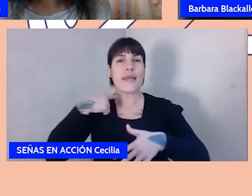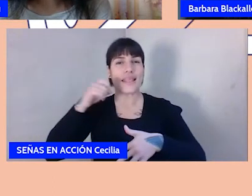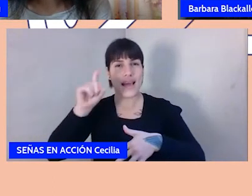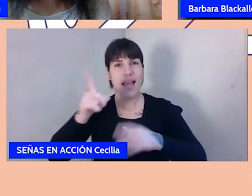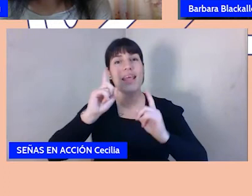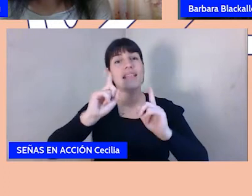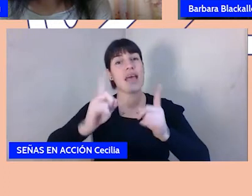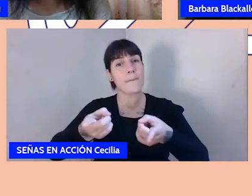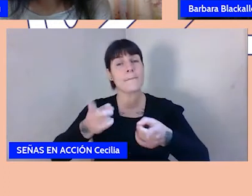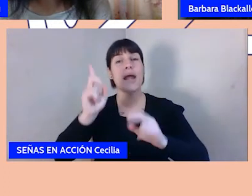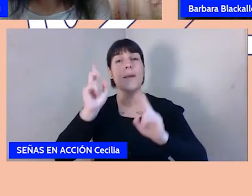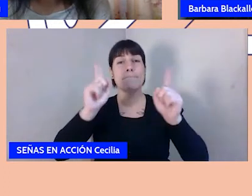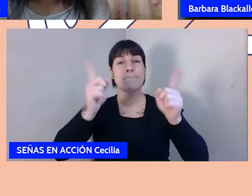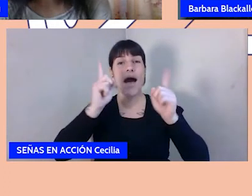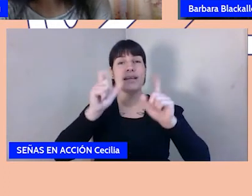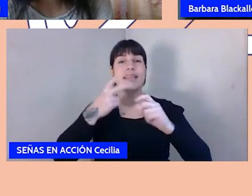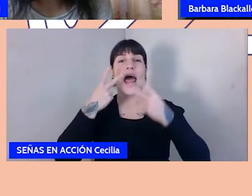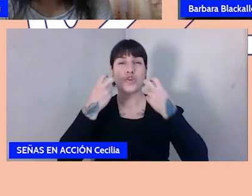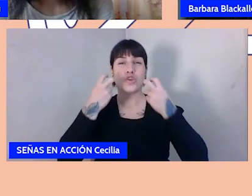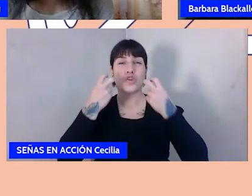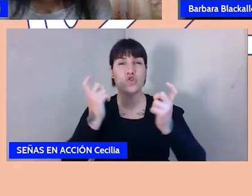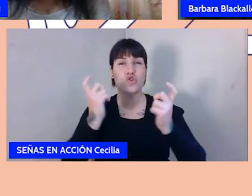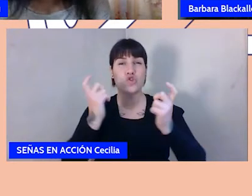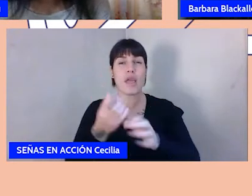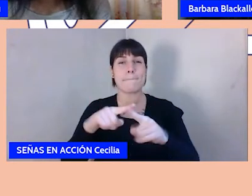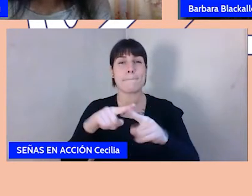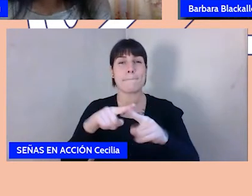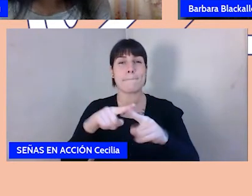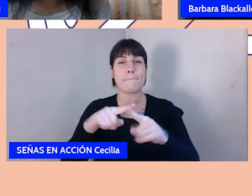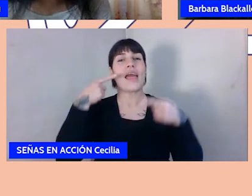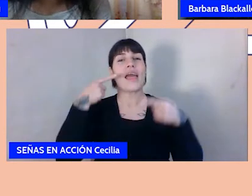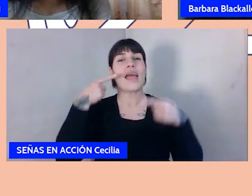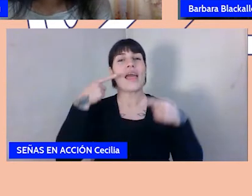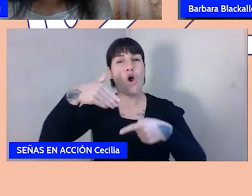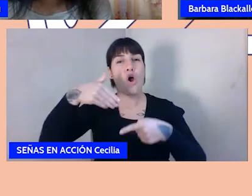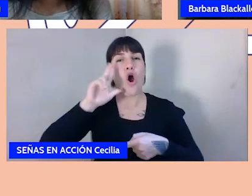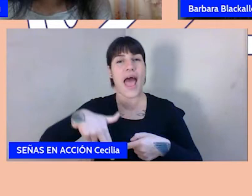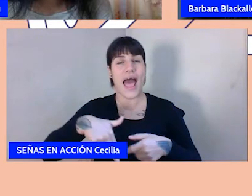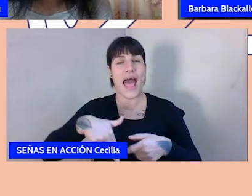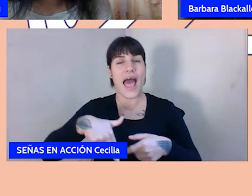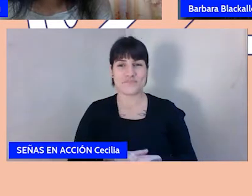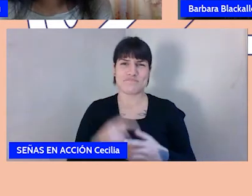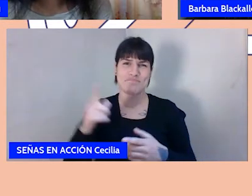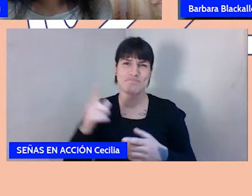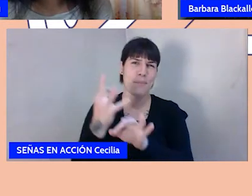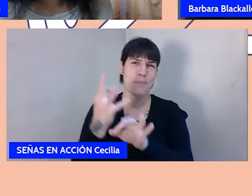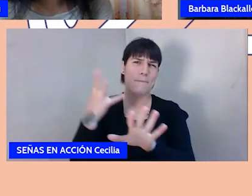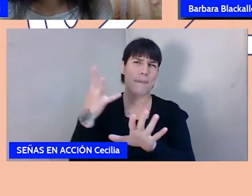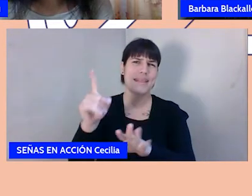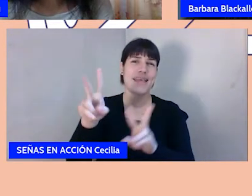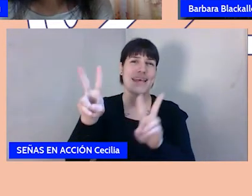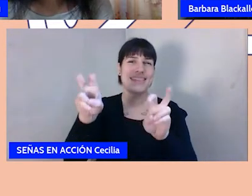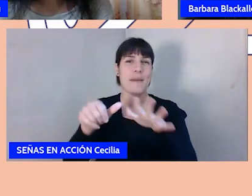Sociología Política por el Instituto Mora. Es experta en género,